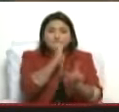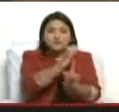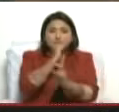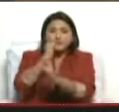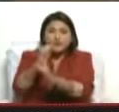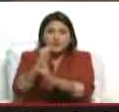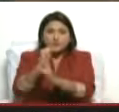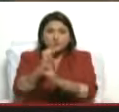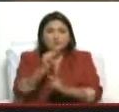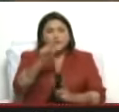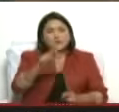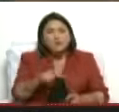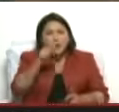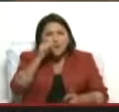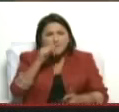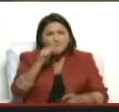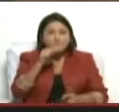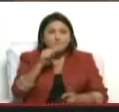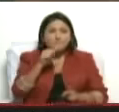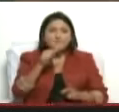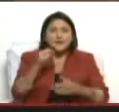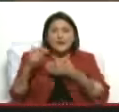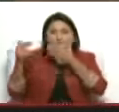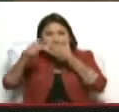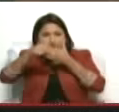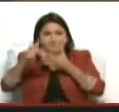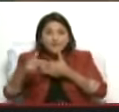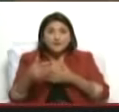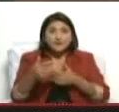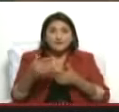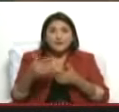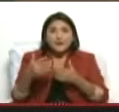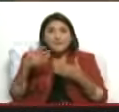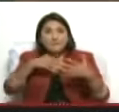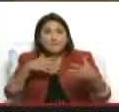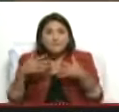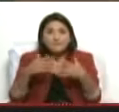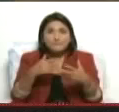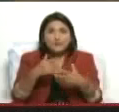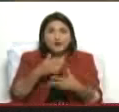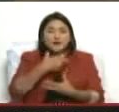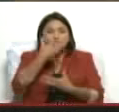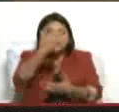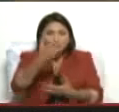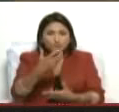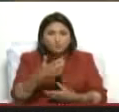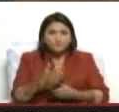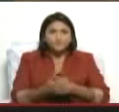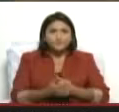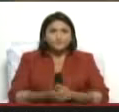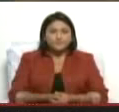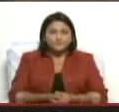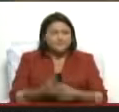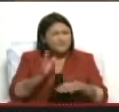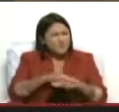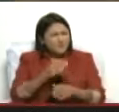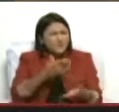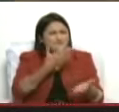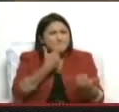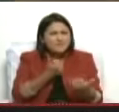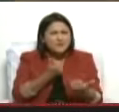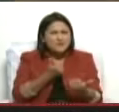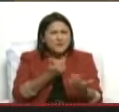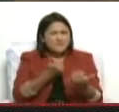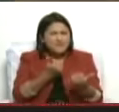cancerbero tyron González es muy llamativo y Carlos molnar